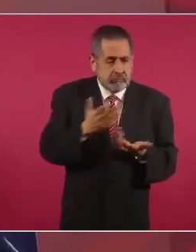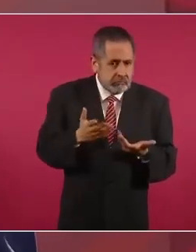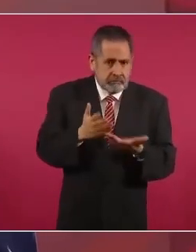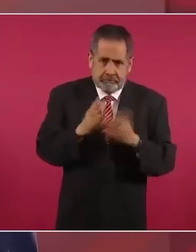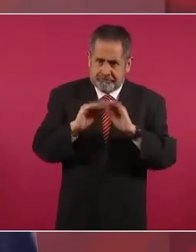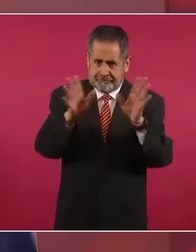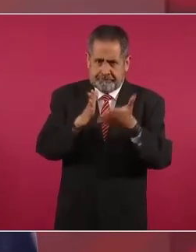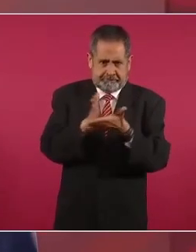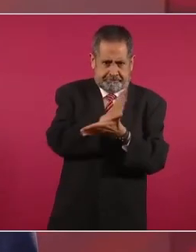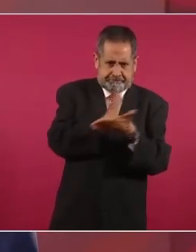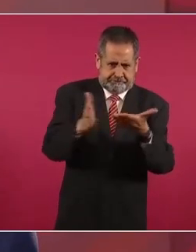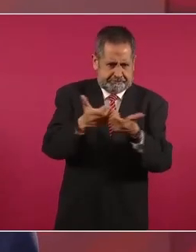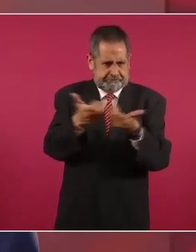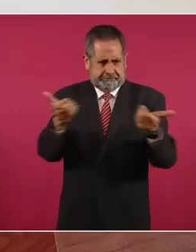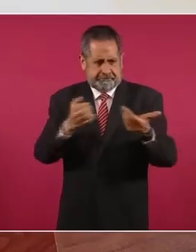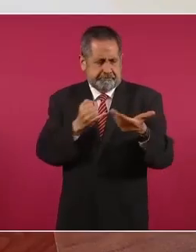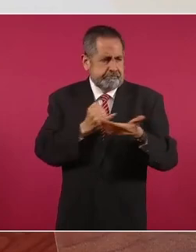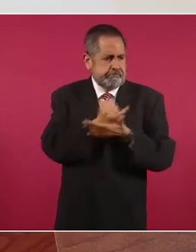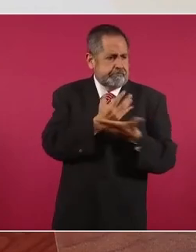definidos,